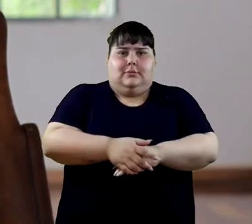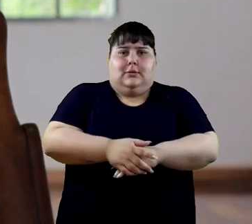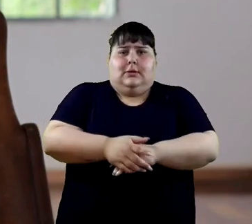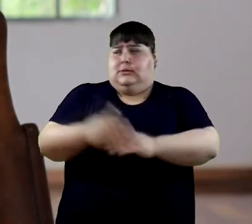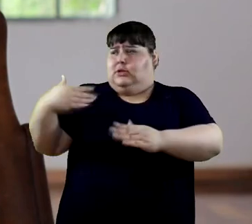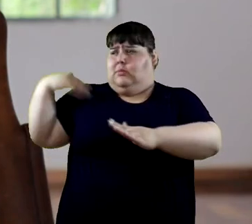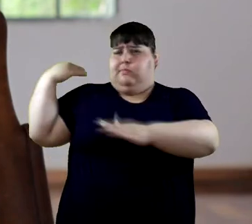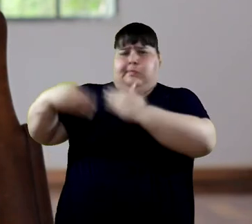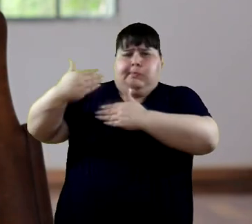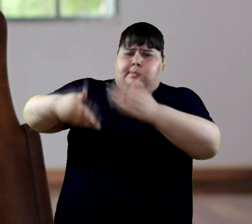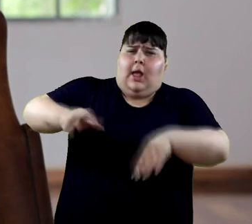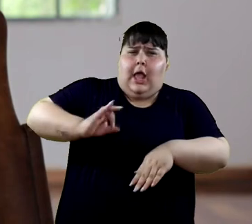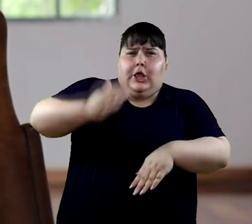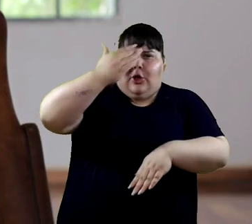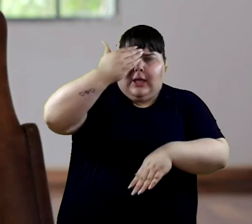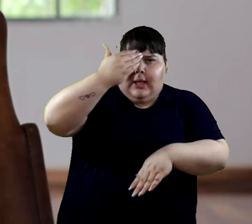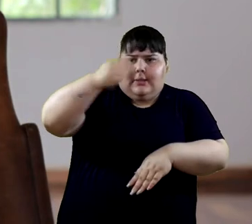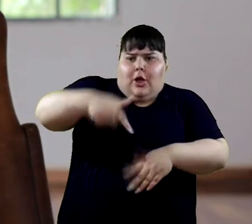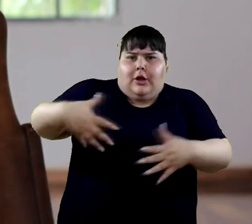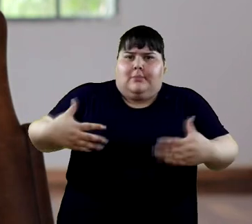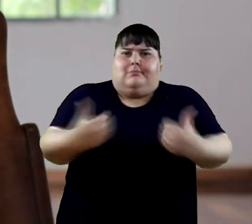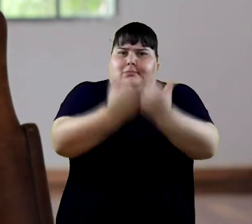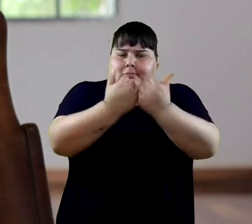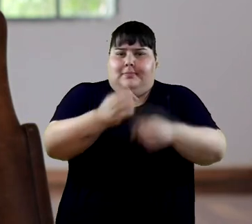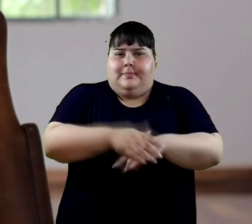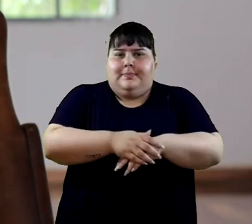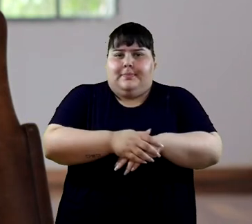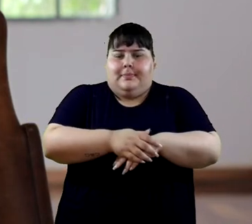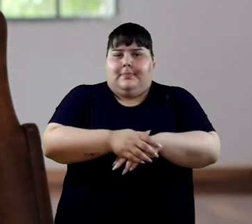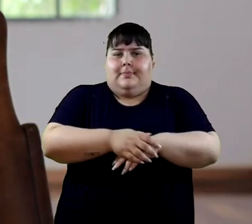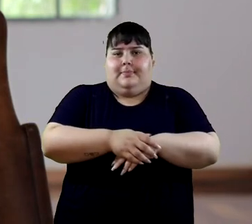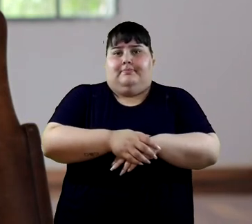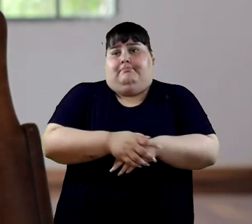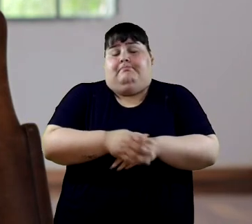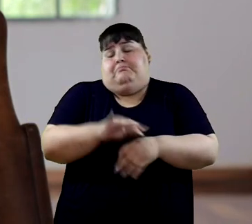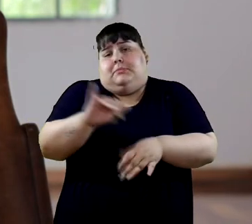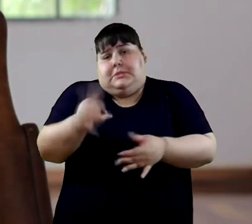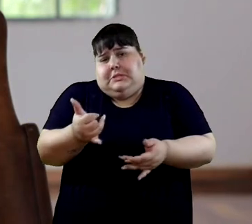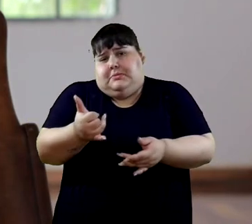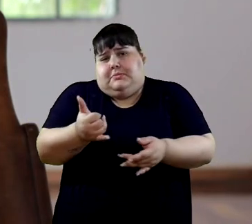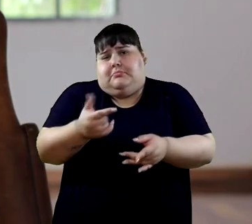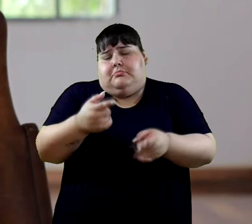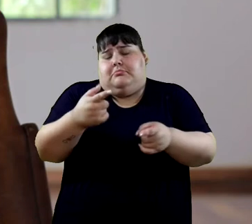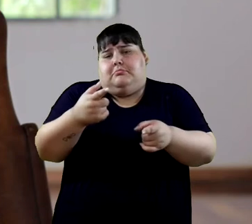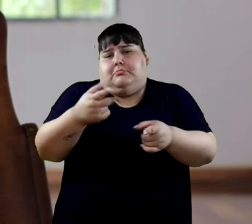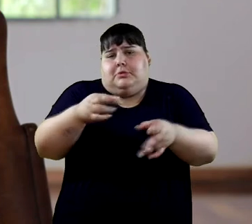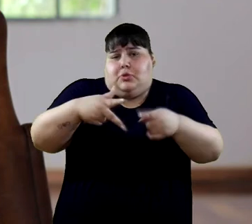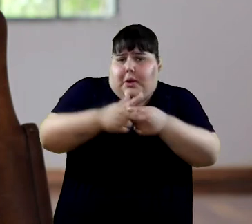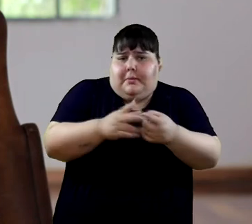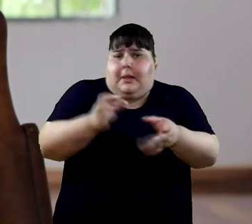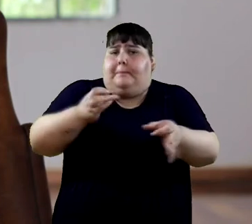proyecto ya casi de 15 años, estamos próximos a cumplir. Y sí, es una herramienta